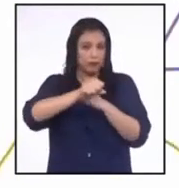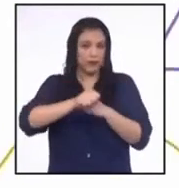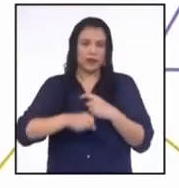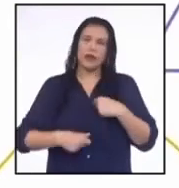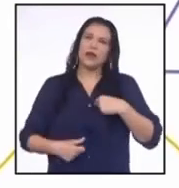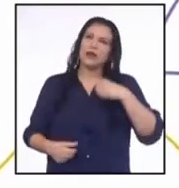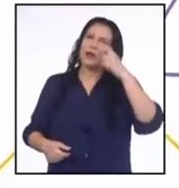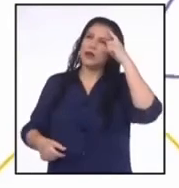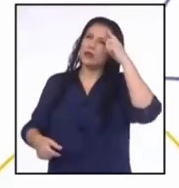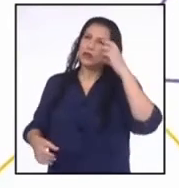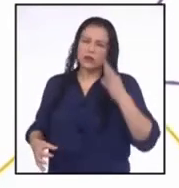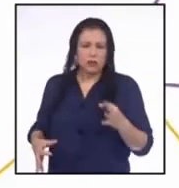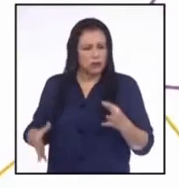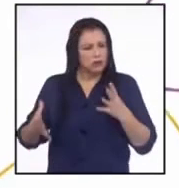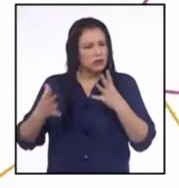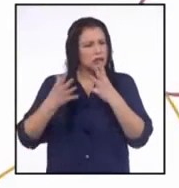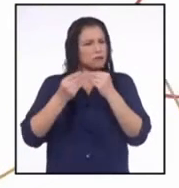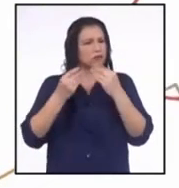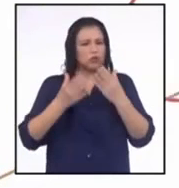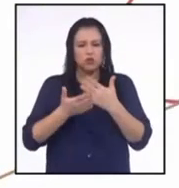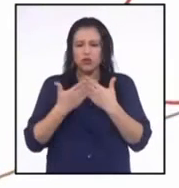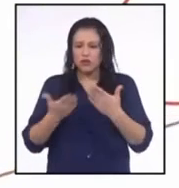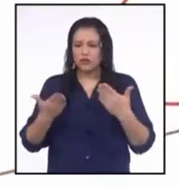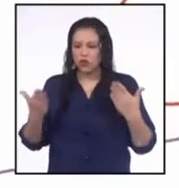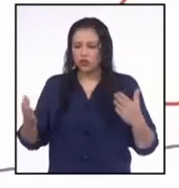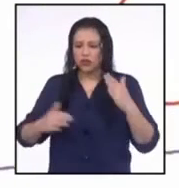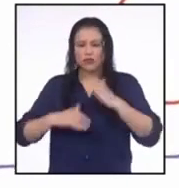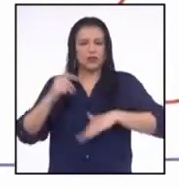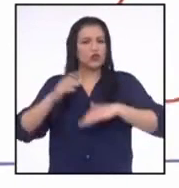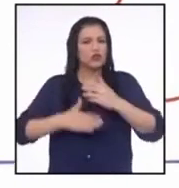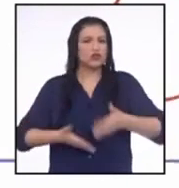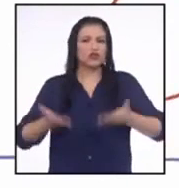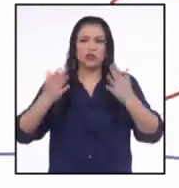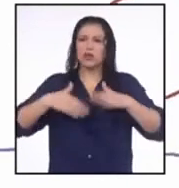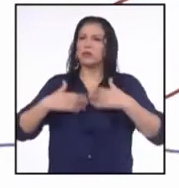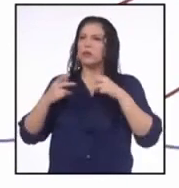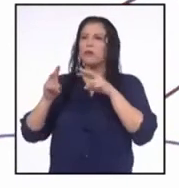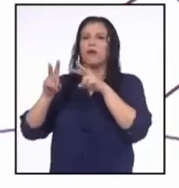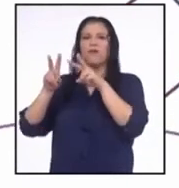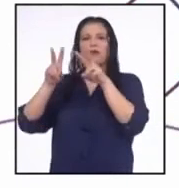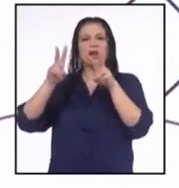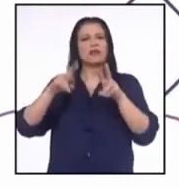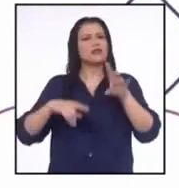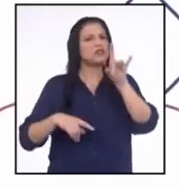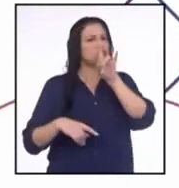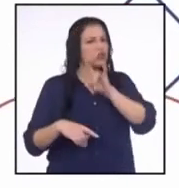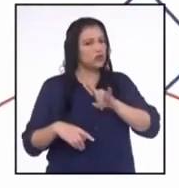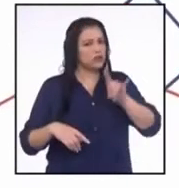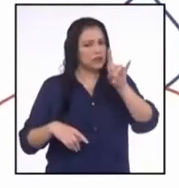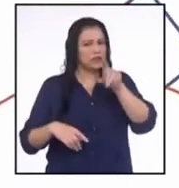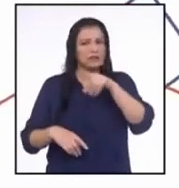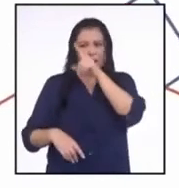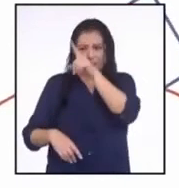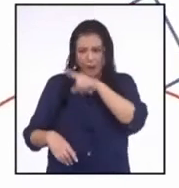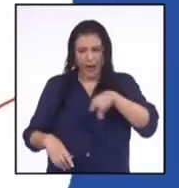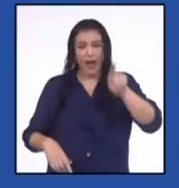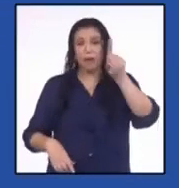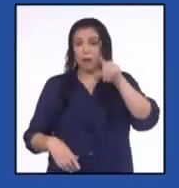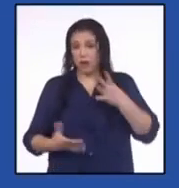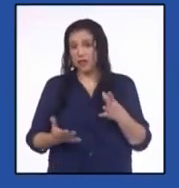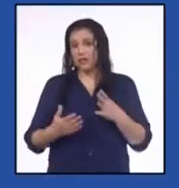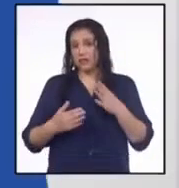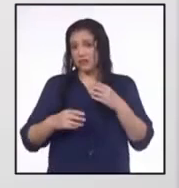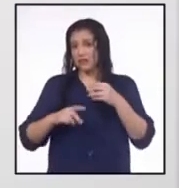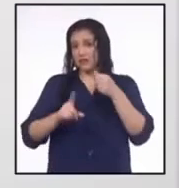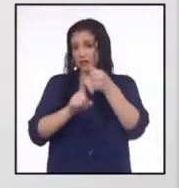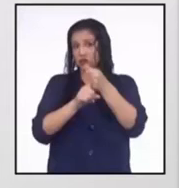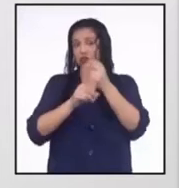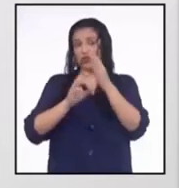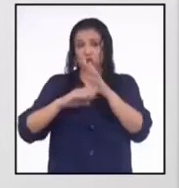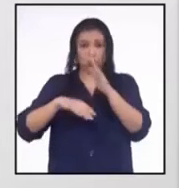creo que en muchos objetos y construcciones que podemos observar se utilizan parábolas en su construcción. Claro que